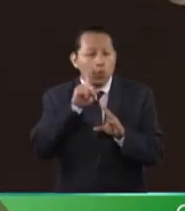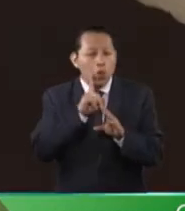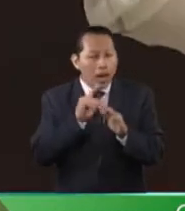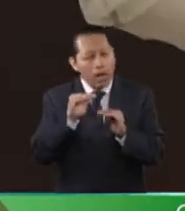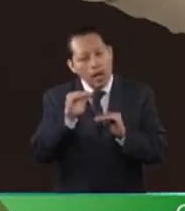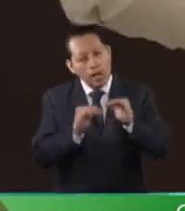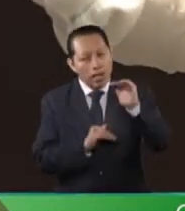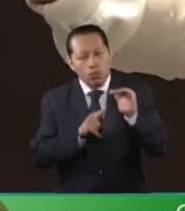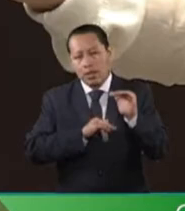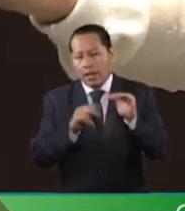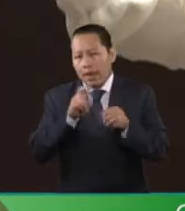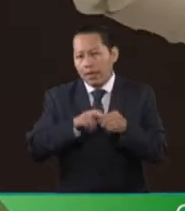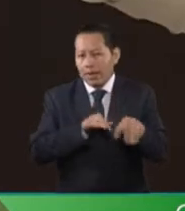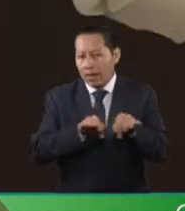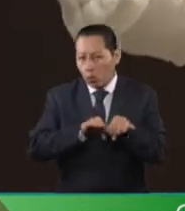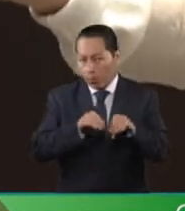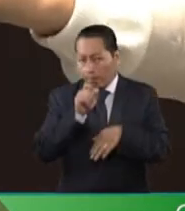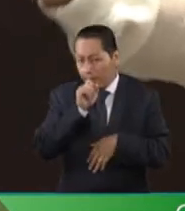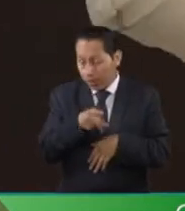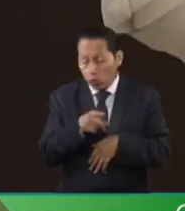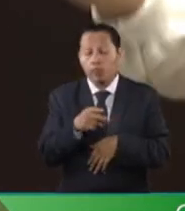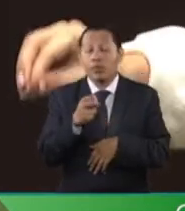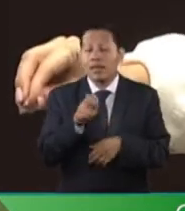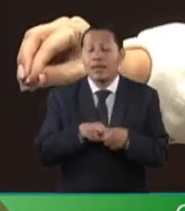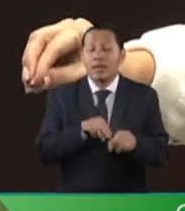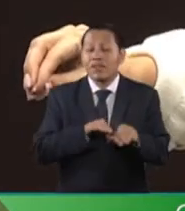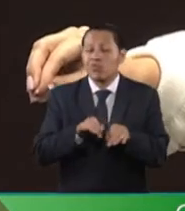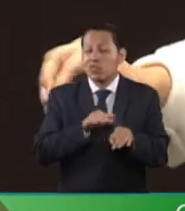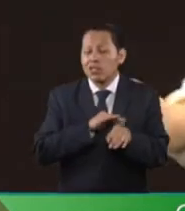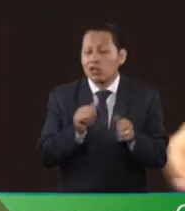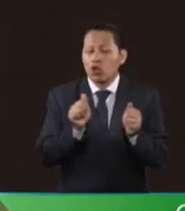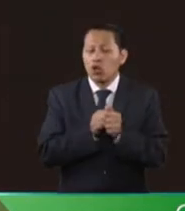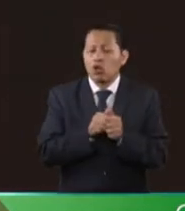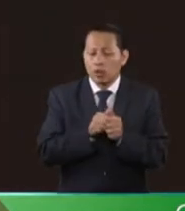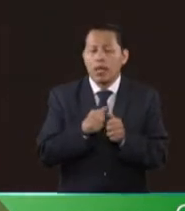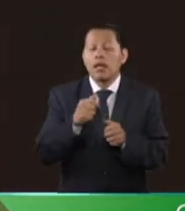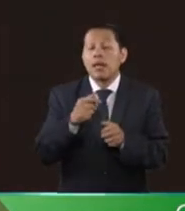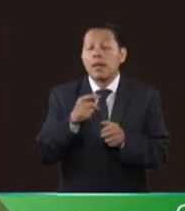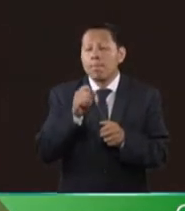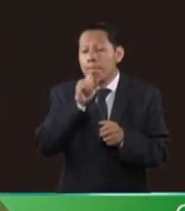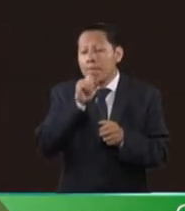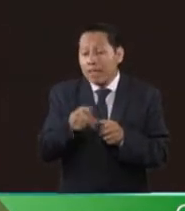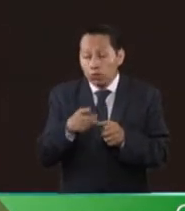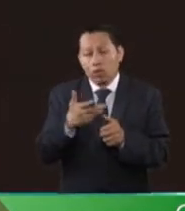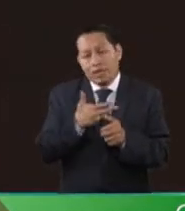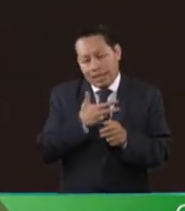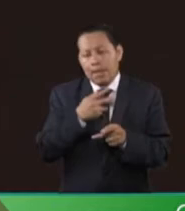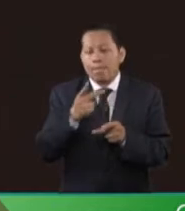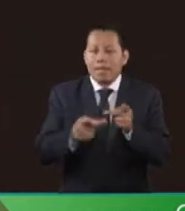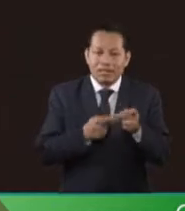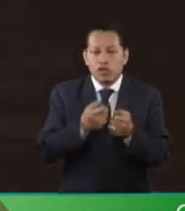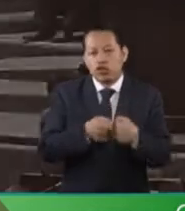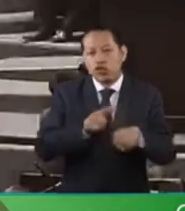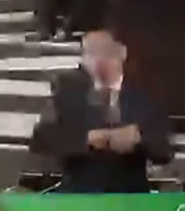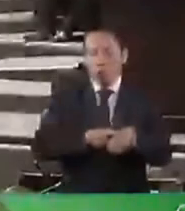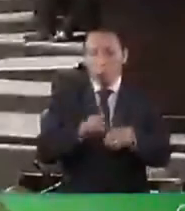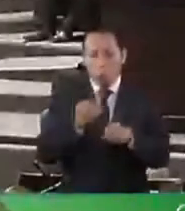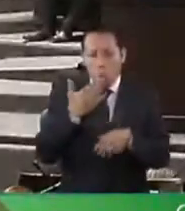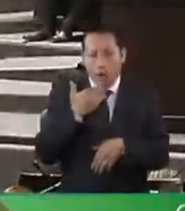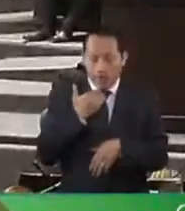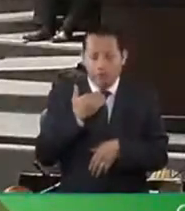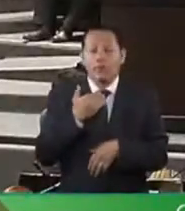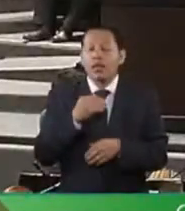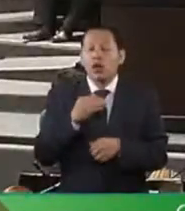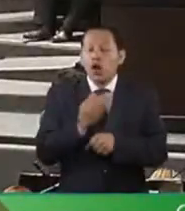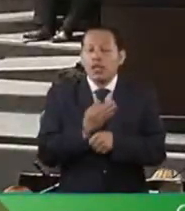mujeres en los trabajos, y en los trabajos tanto con prestaciones sociales como sin ellas. Actualmente, en Jalisco